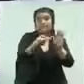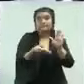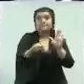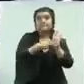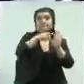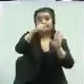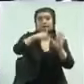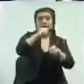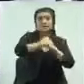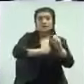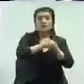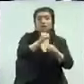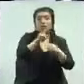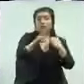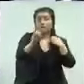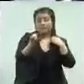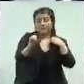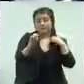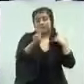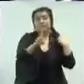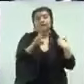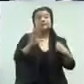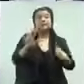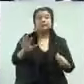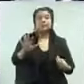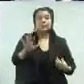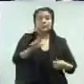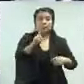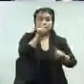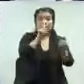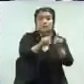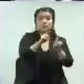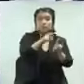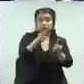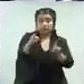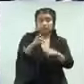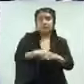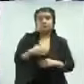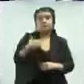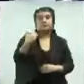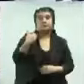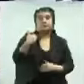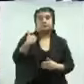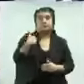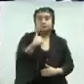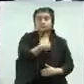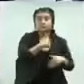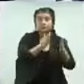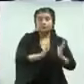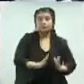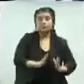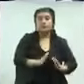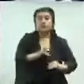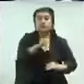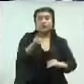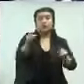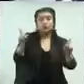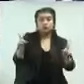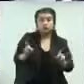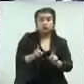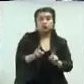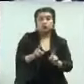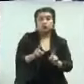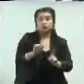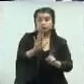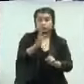para este año 2025. Así que le cedo la palabra, señor ministro, y por favor, tratando de ser concreto y